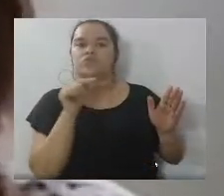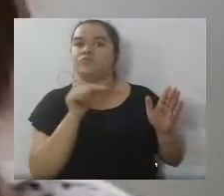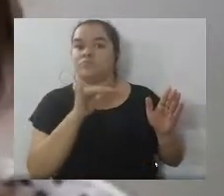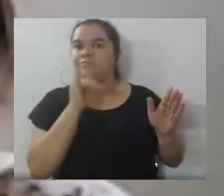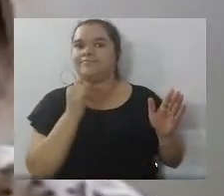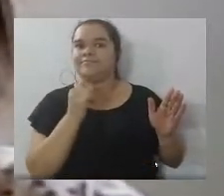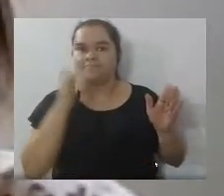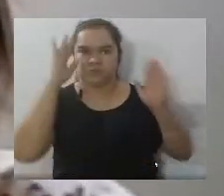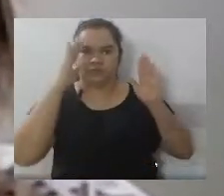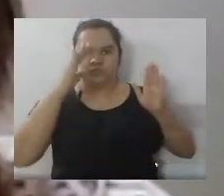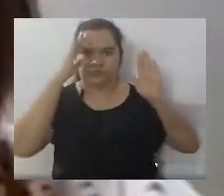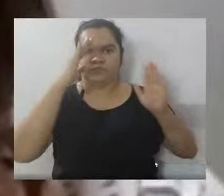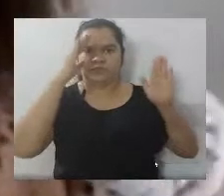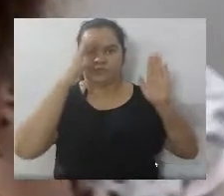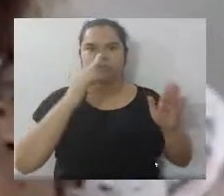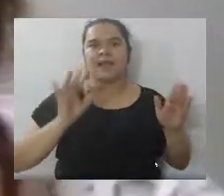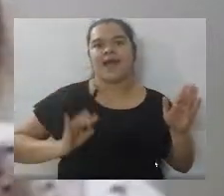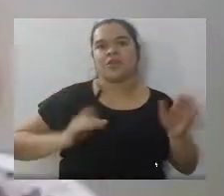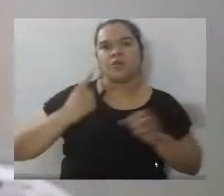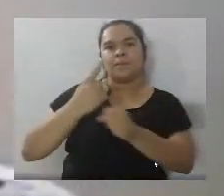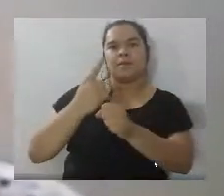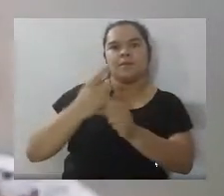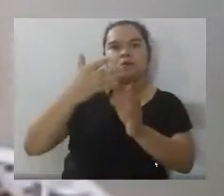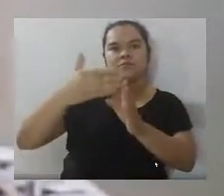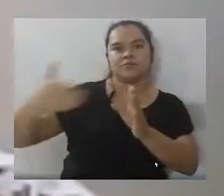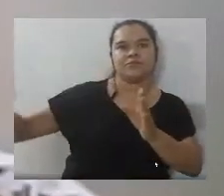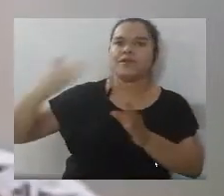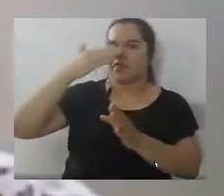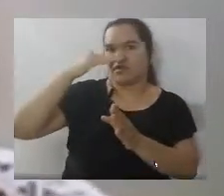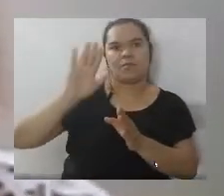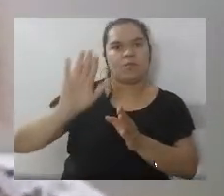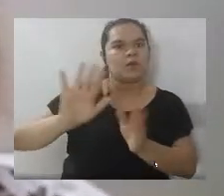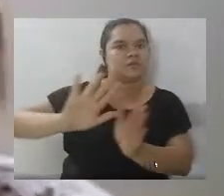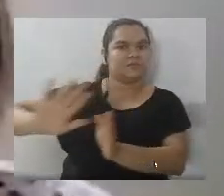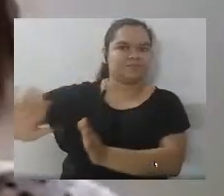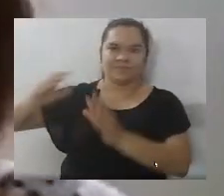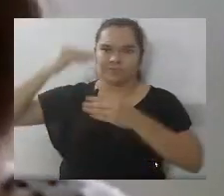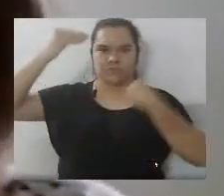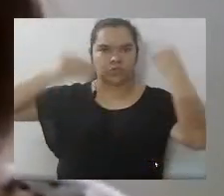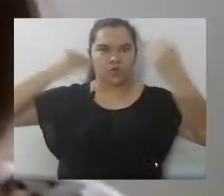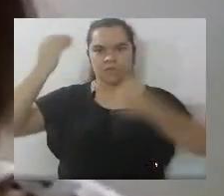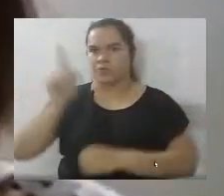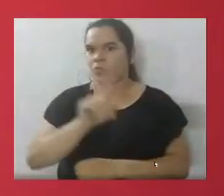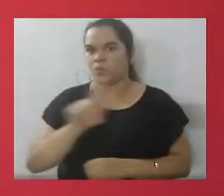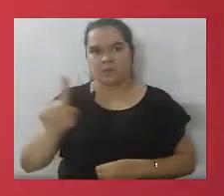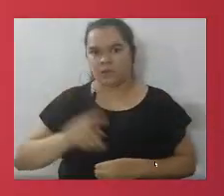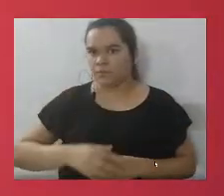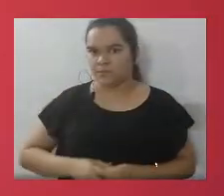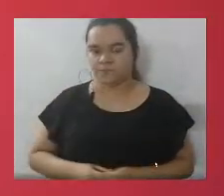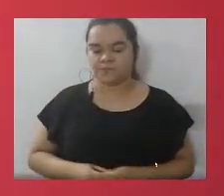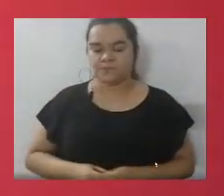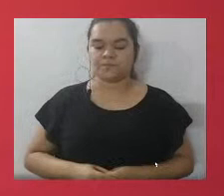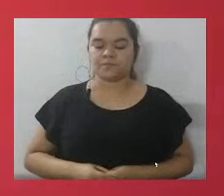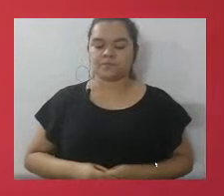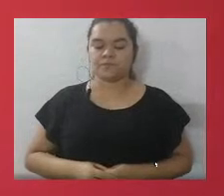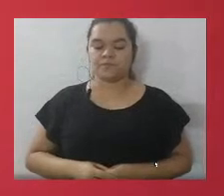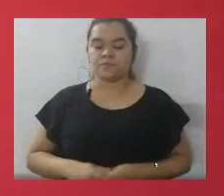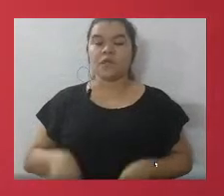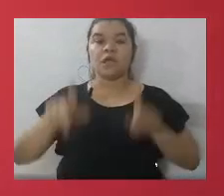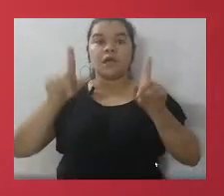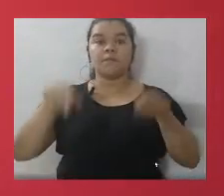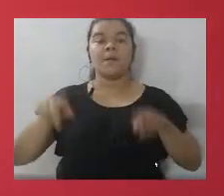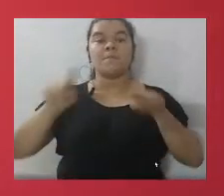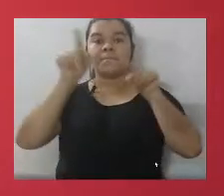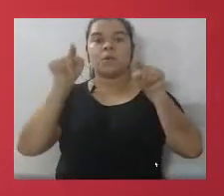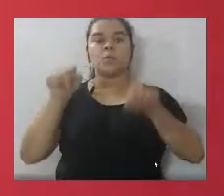es un material que seguramente estará disponible. Muy bien. Y por último, la última